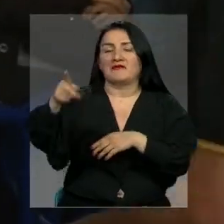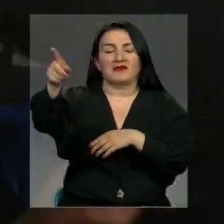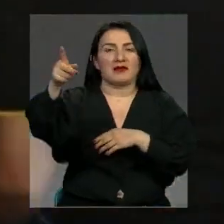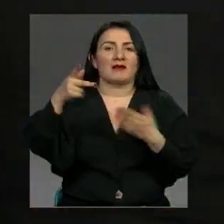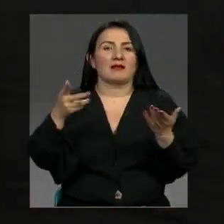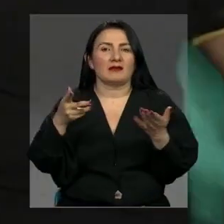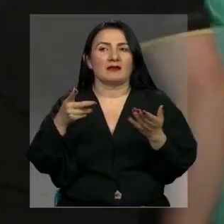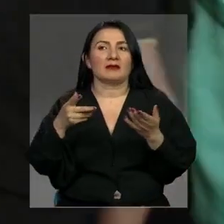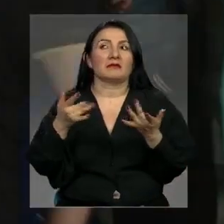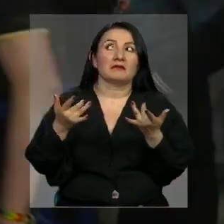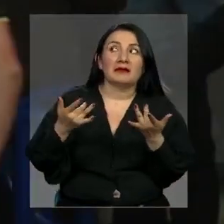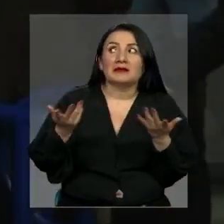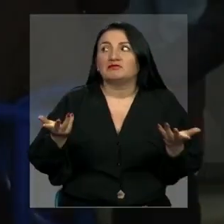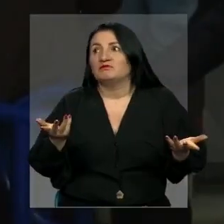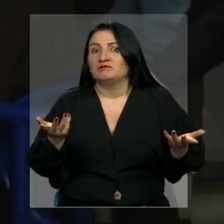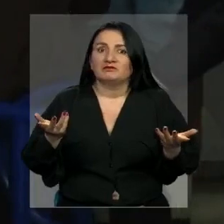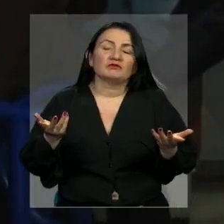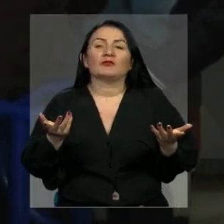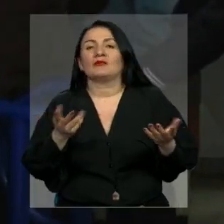que llegue de Villavicencio acá a Bogotá